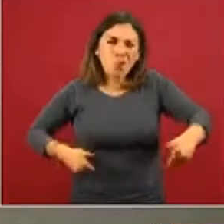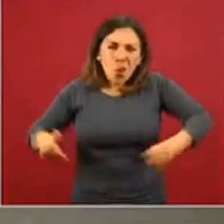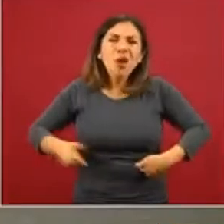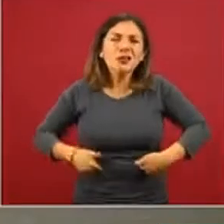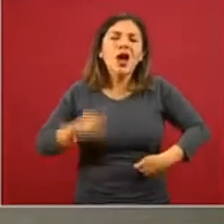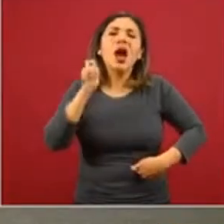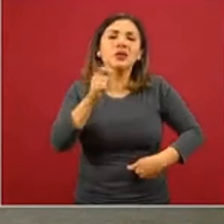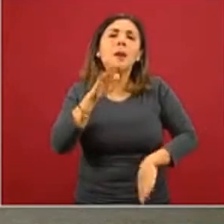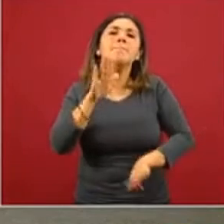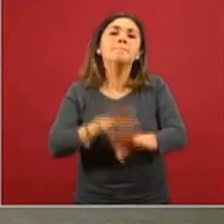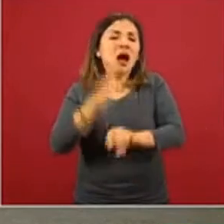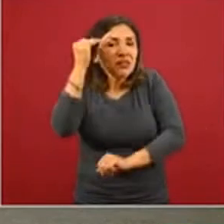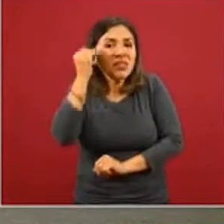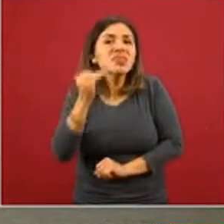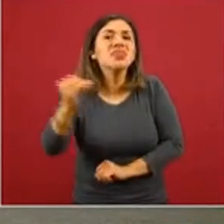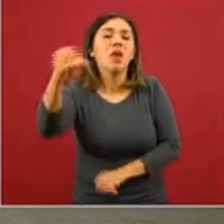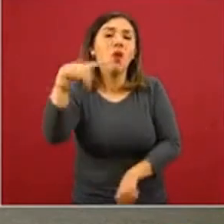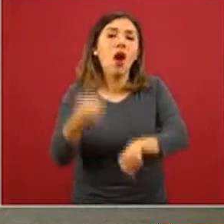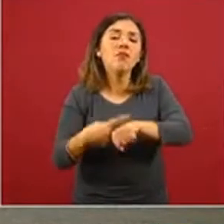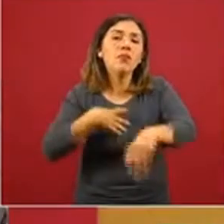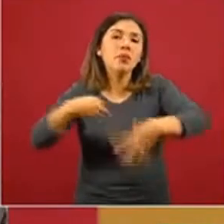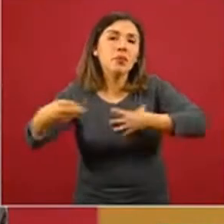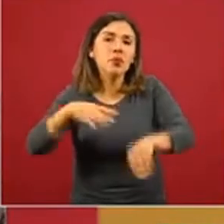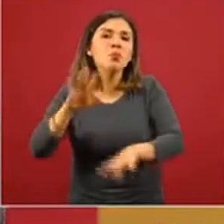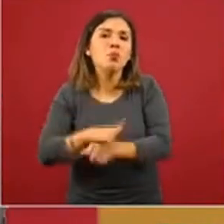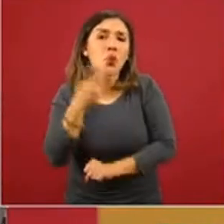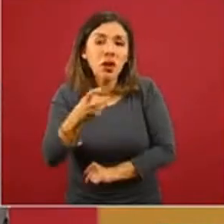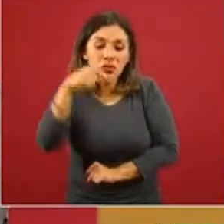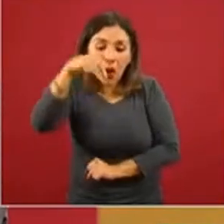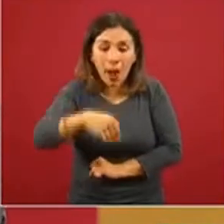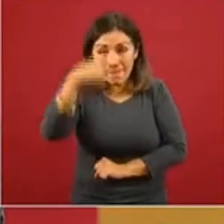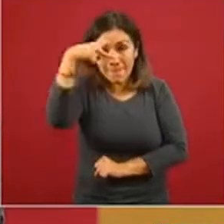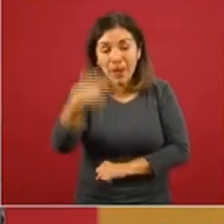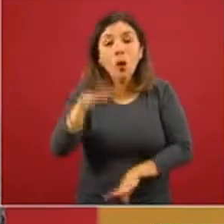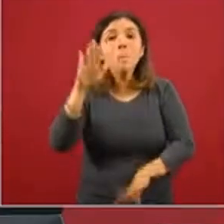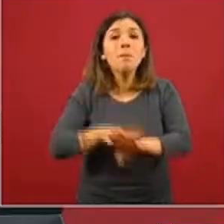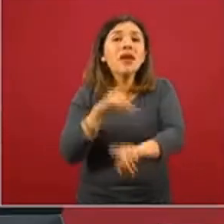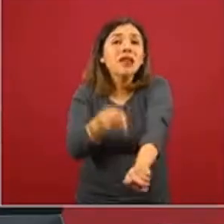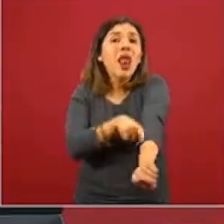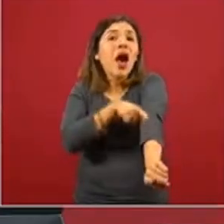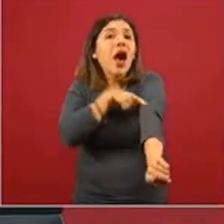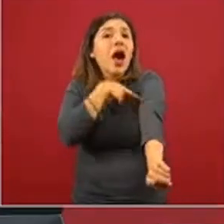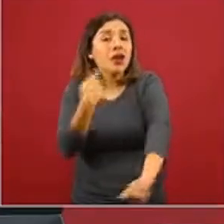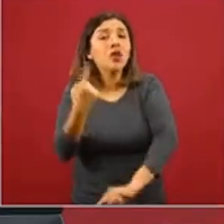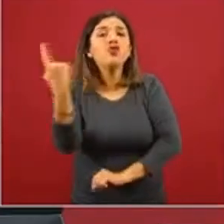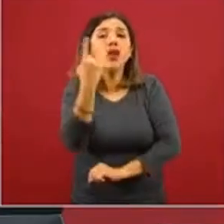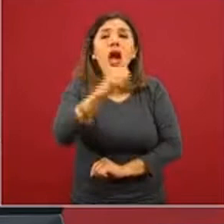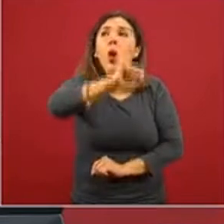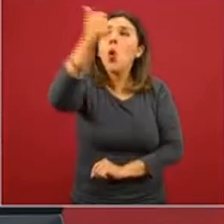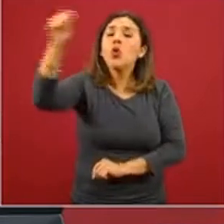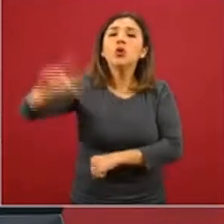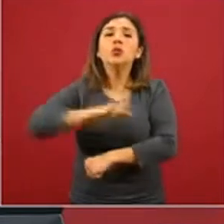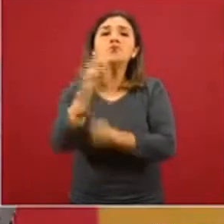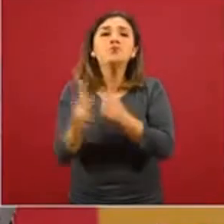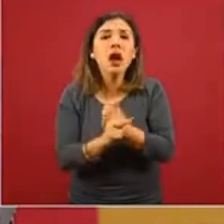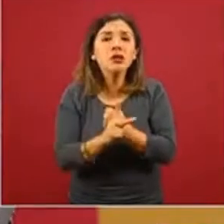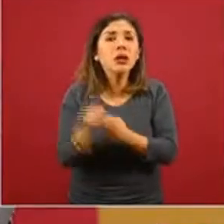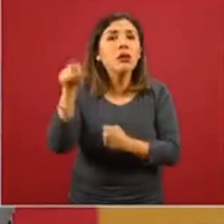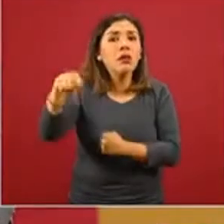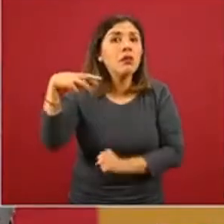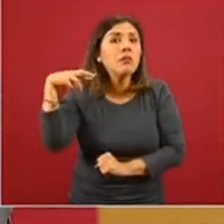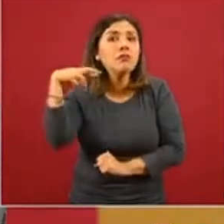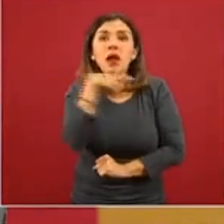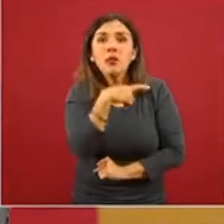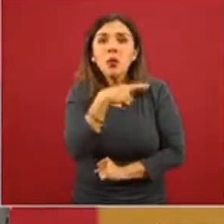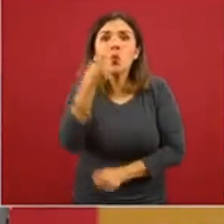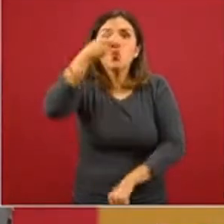se prolonga la epidemia. Por esa razón, en México tenemos una epidemia más larga que los países que tuvieron